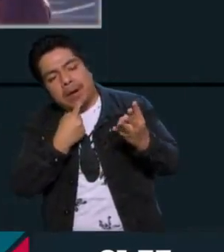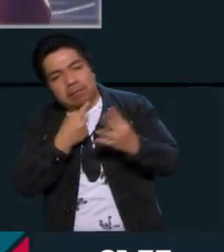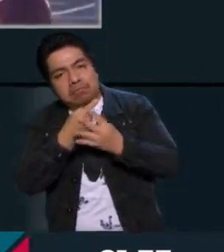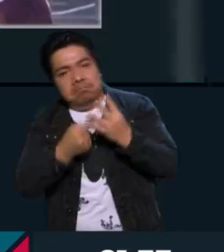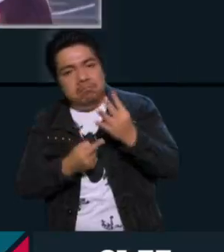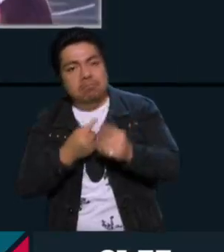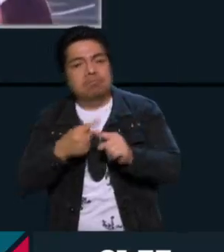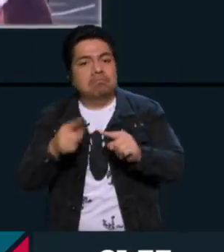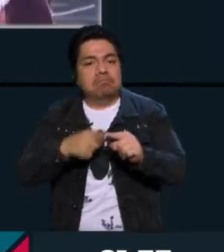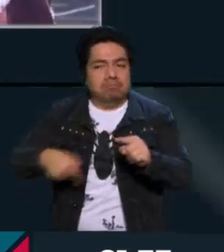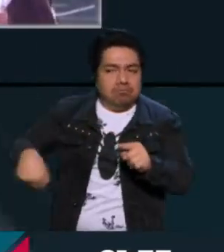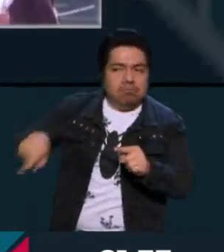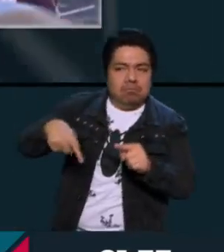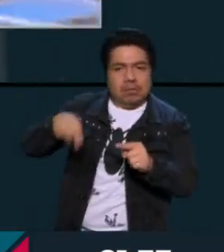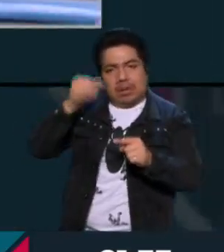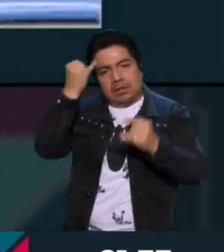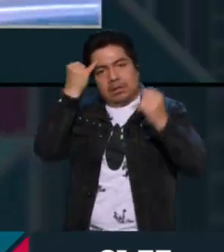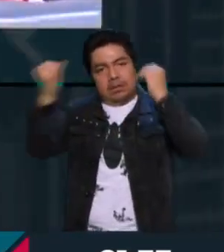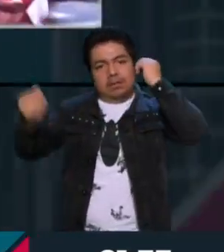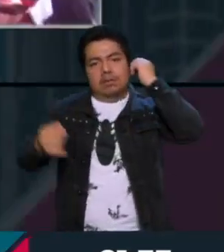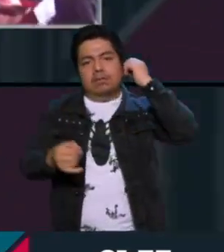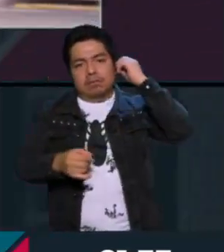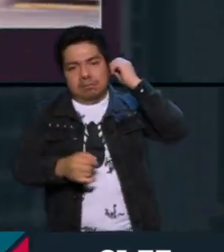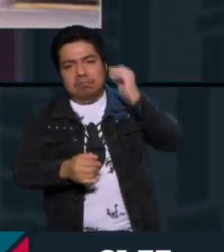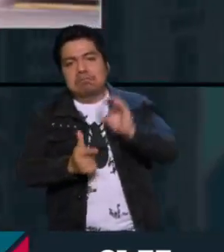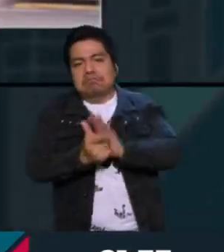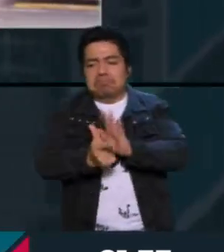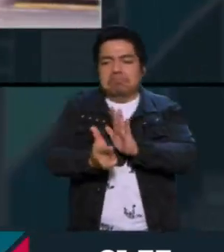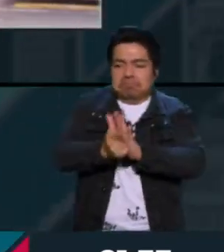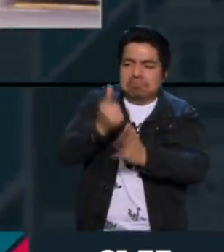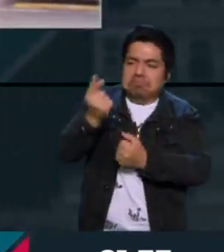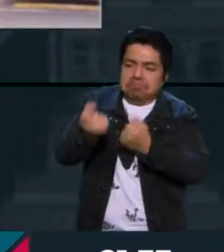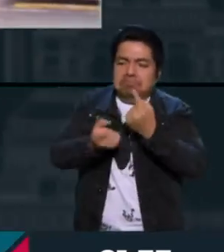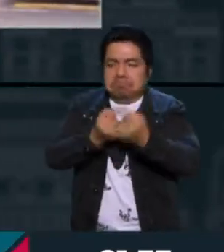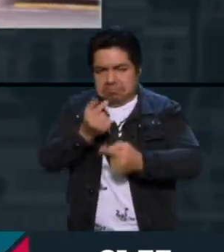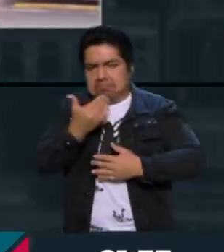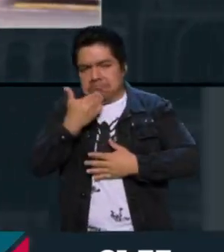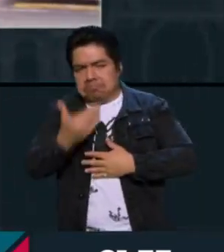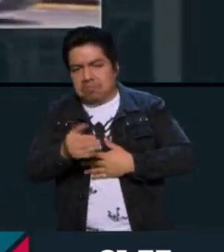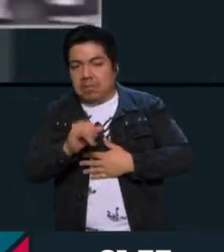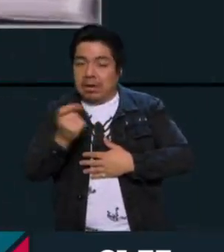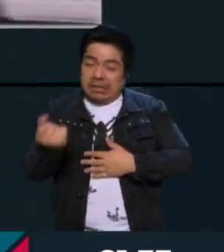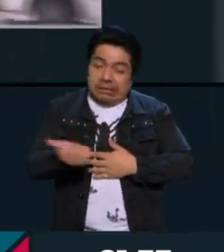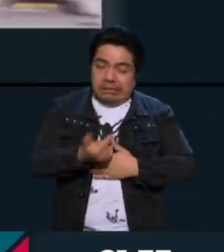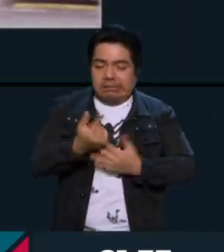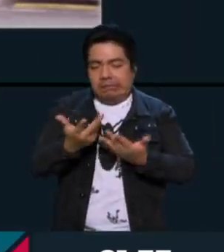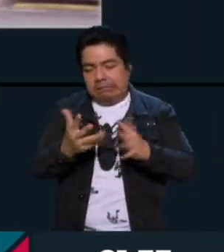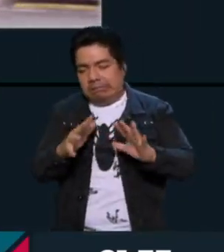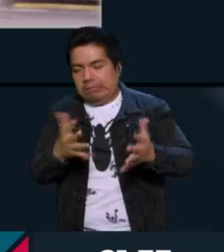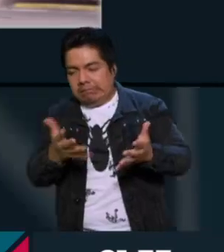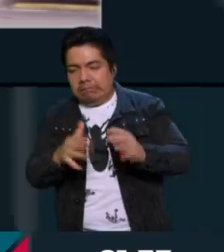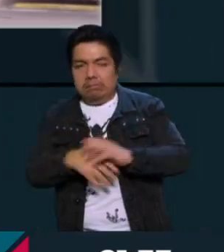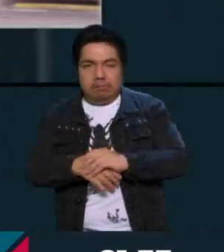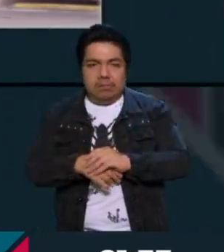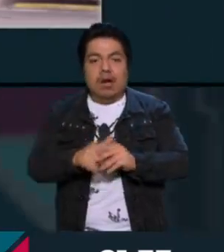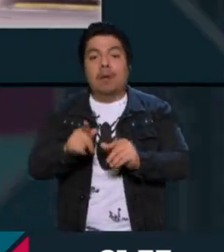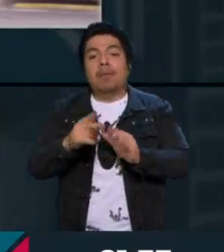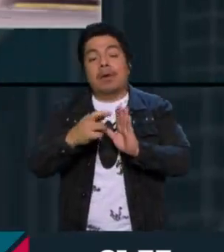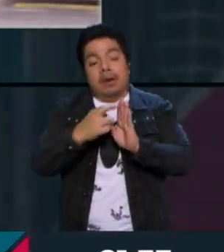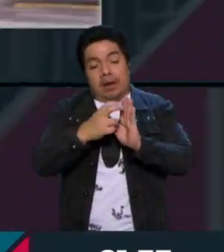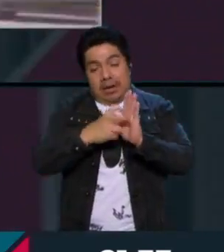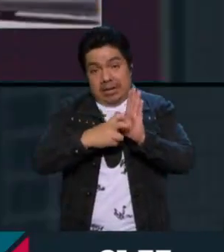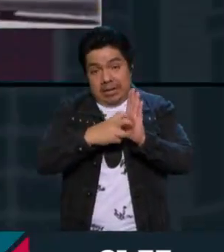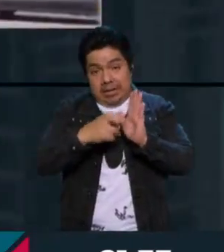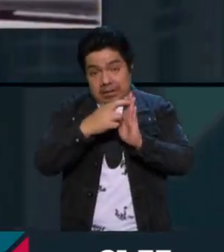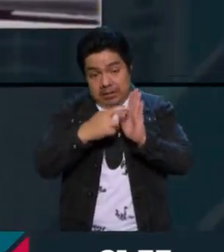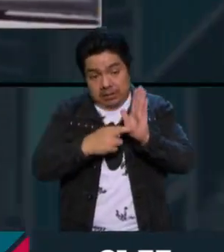digamos, contraargumentos que han sido bastante legítimos algunos, otros no tanto, pero se han incorporado a la propia reforma, se han